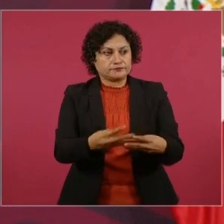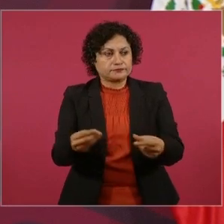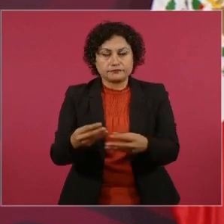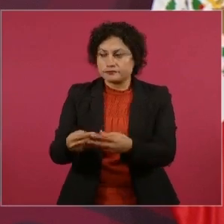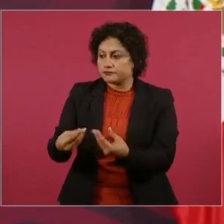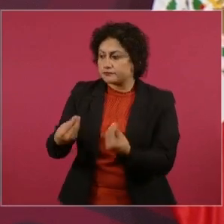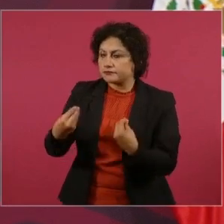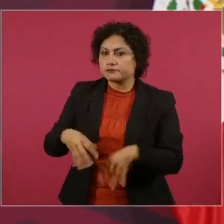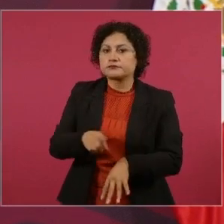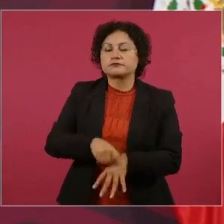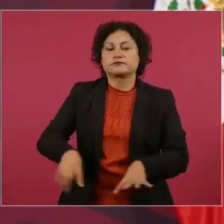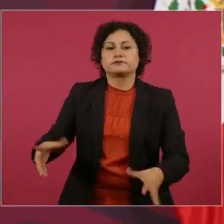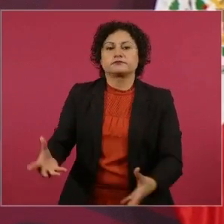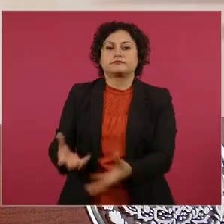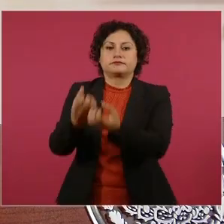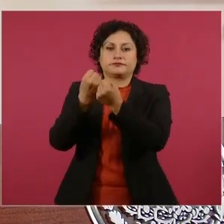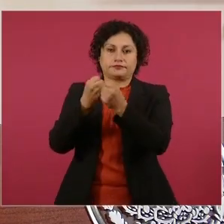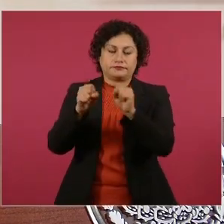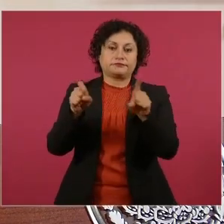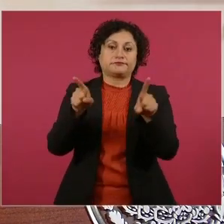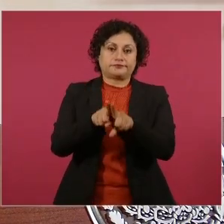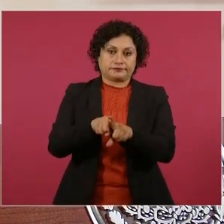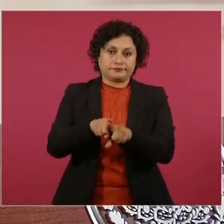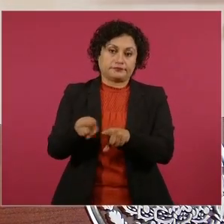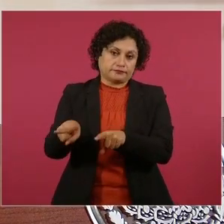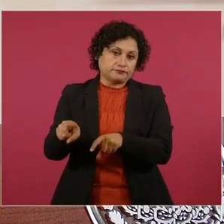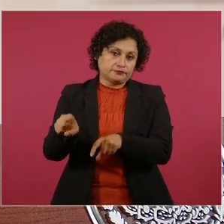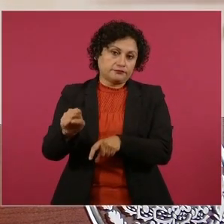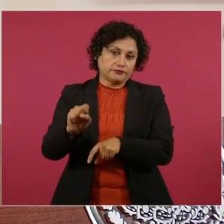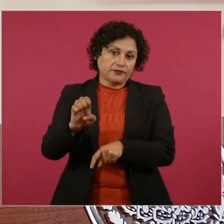ahí está la Marina